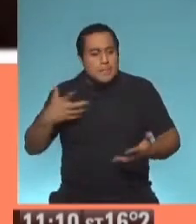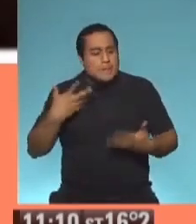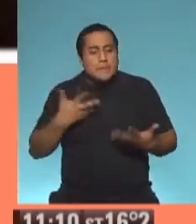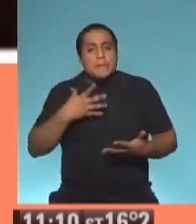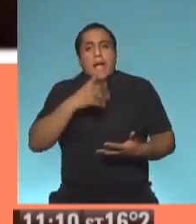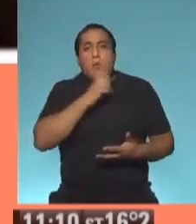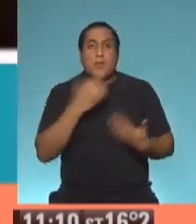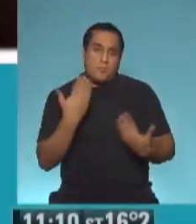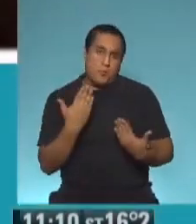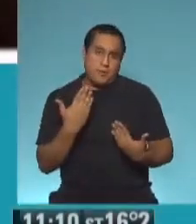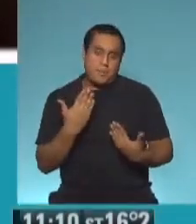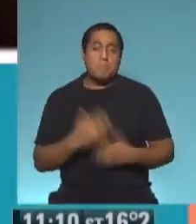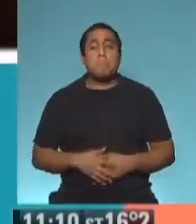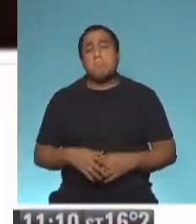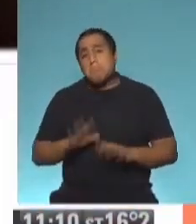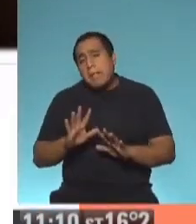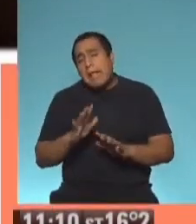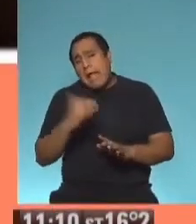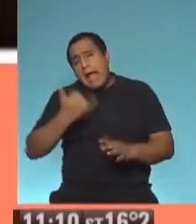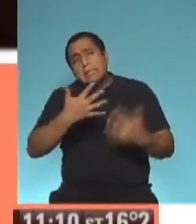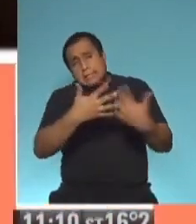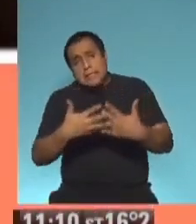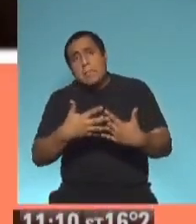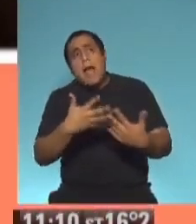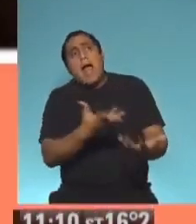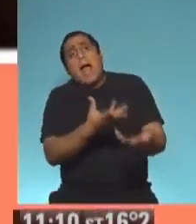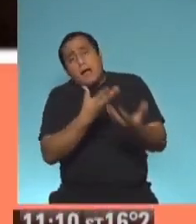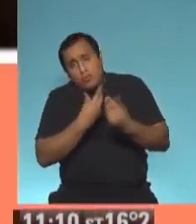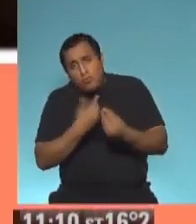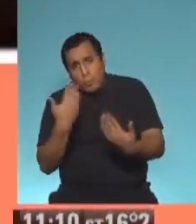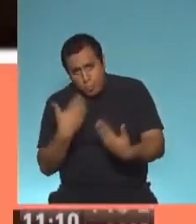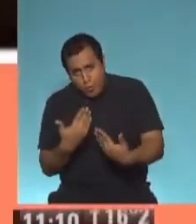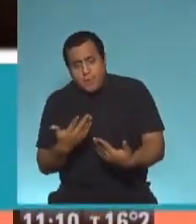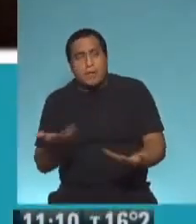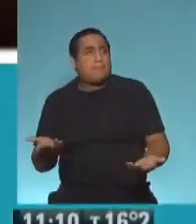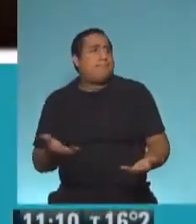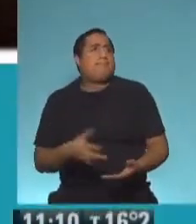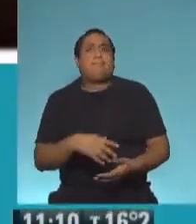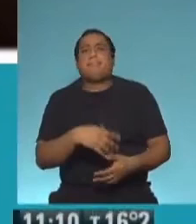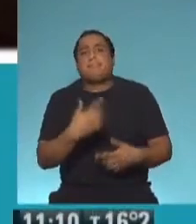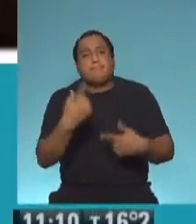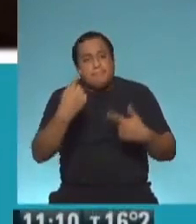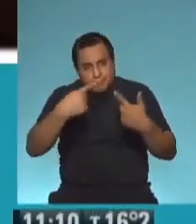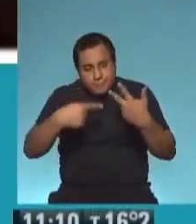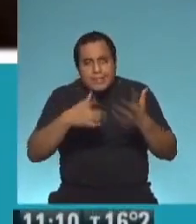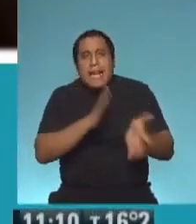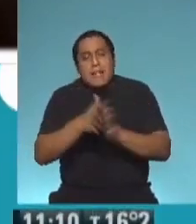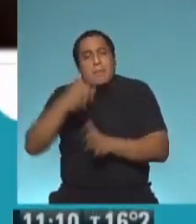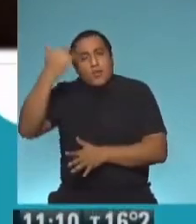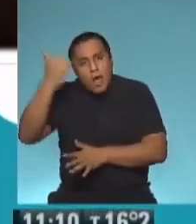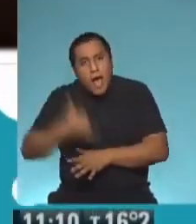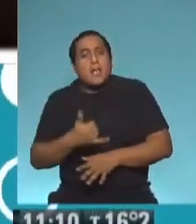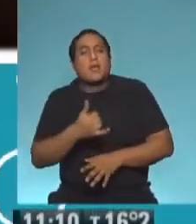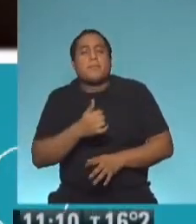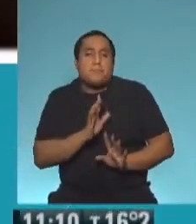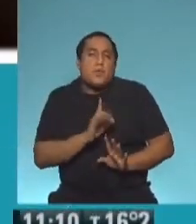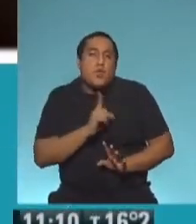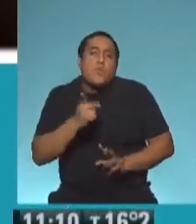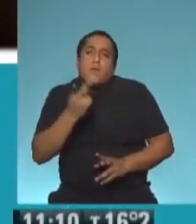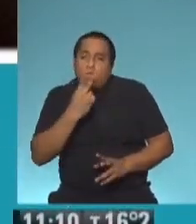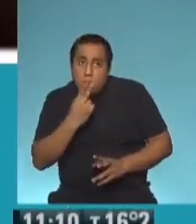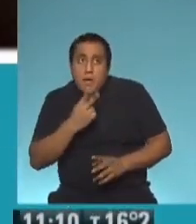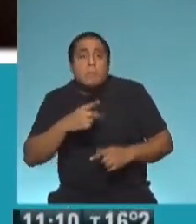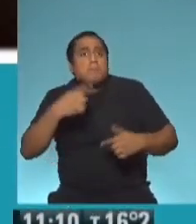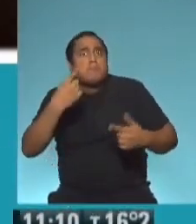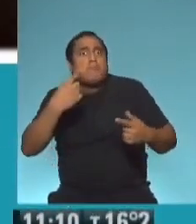que tener. Saber que contamos con un sistema que nos puede ayudar para paliativos como son los parches o algunos tratamientos. Hay información que te puede ayudar.